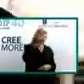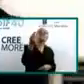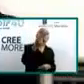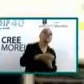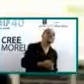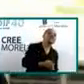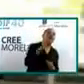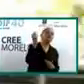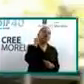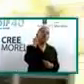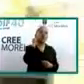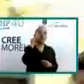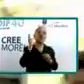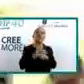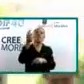porque...